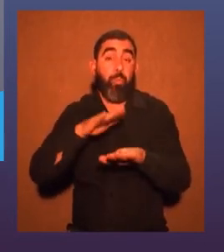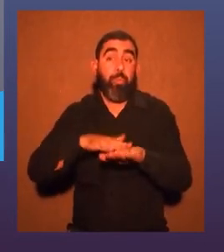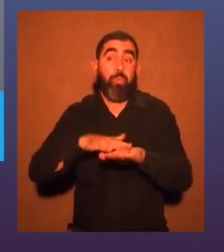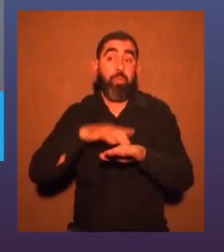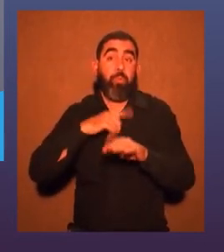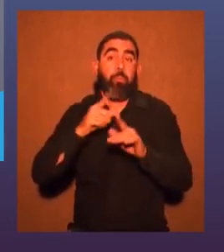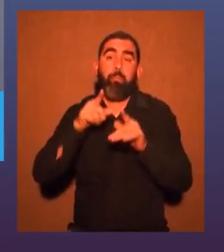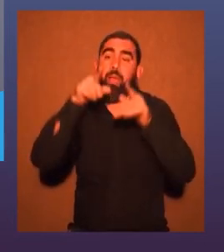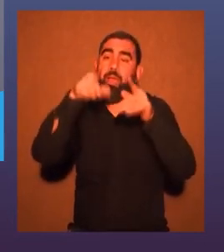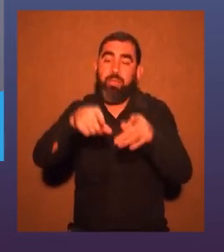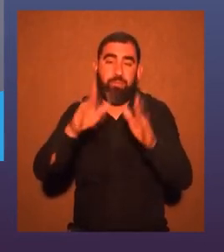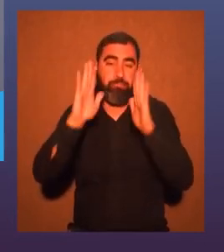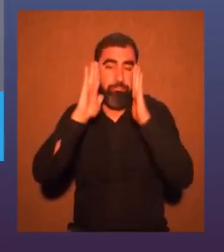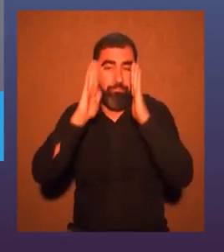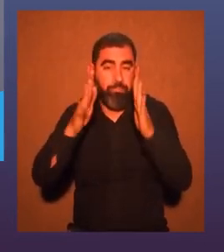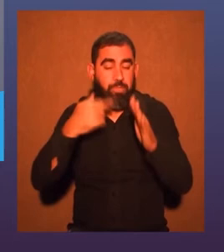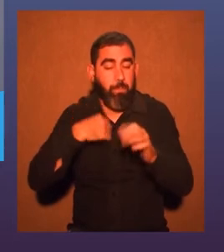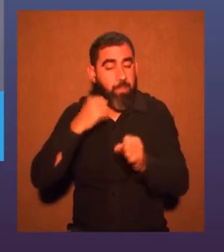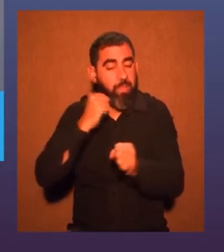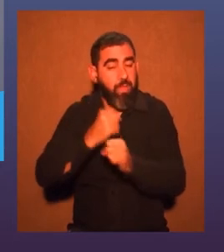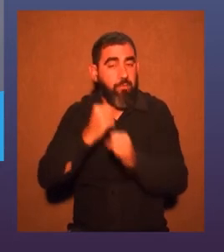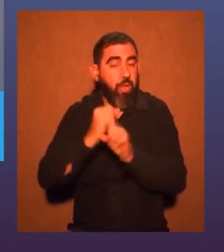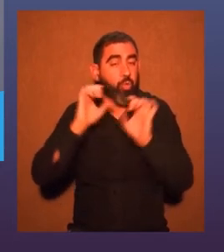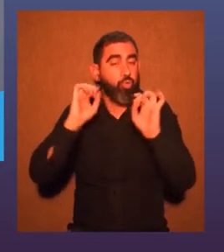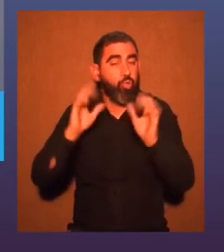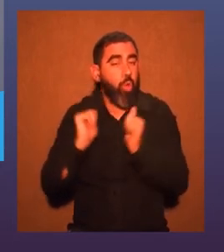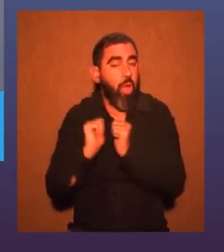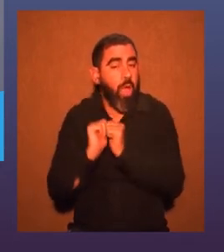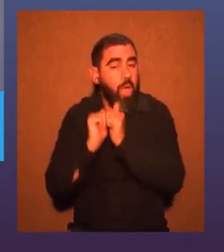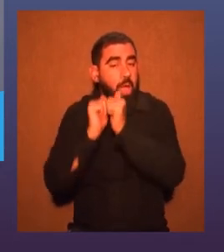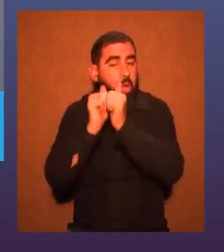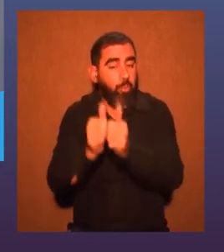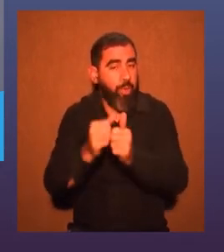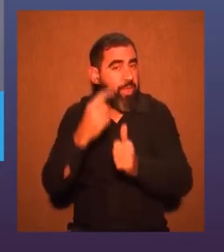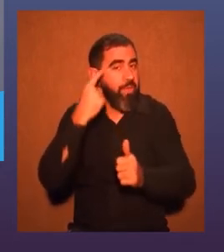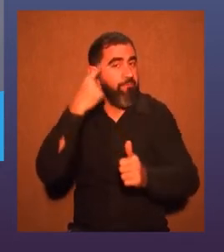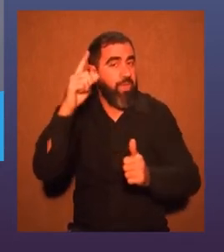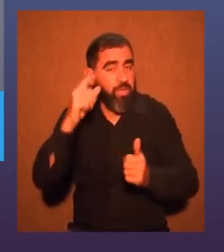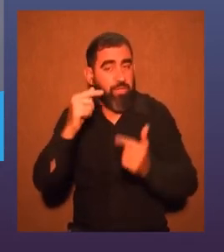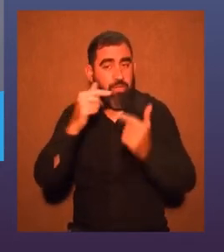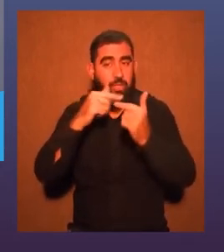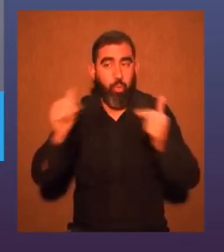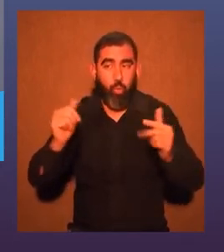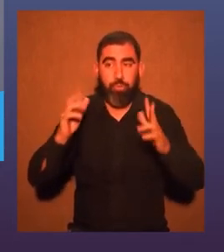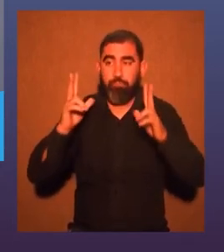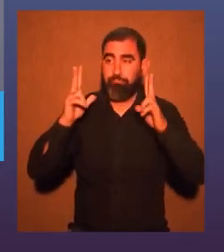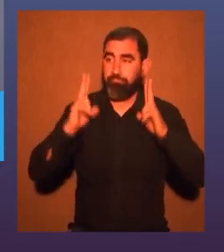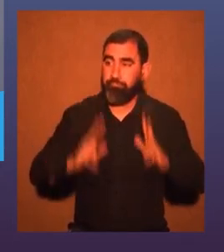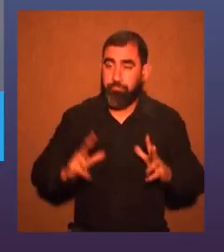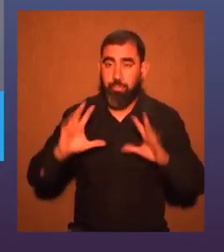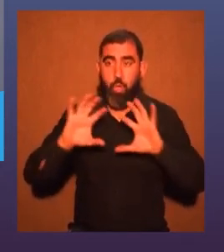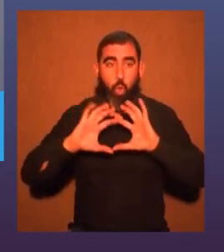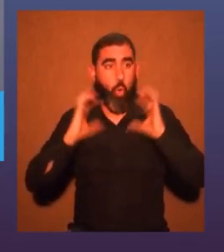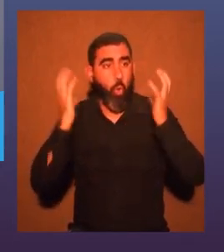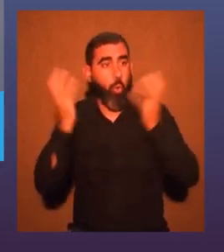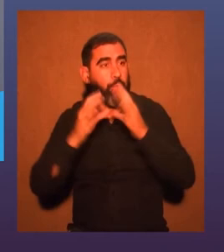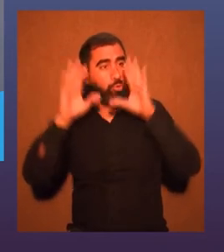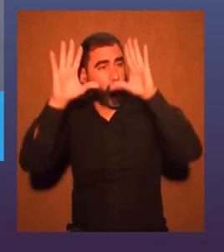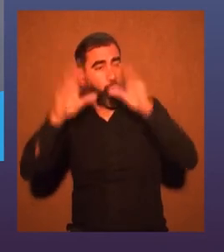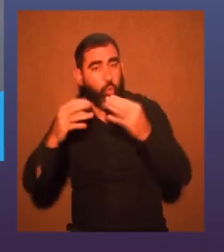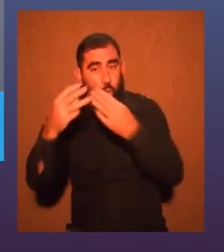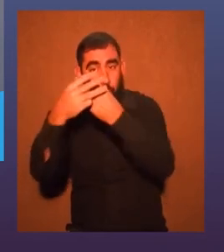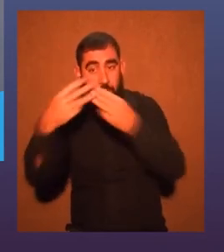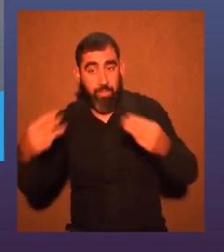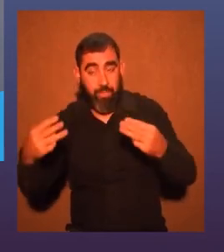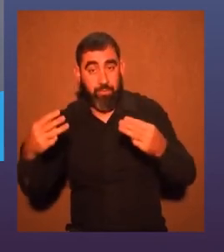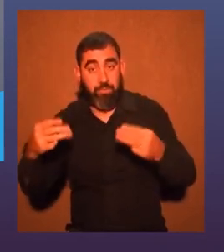esto es para esto, mi trabajo es funcional, la parte creativa, conceptual, estética, la globalidad, todo lo